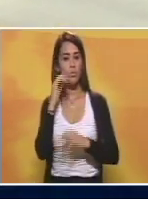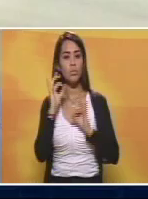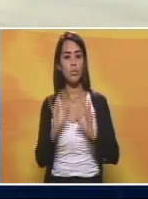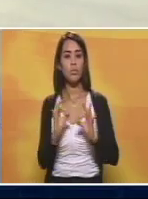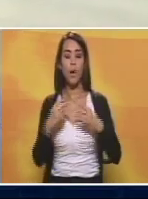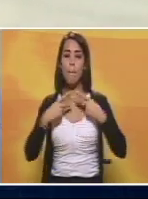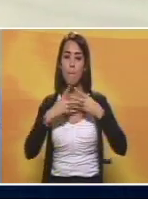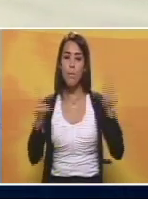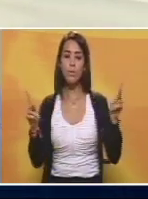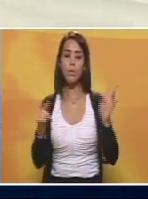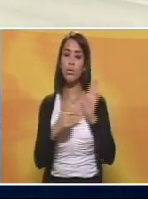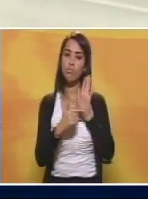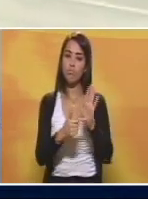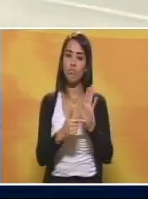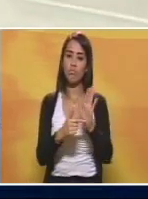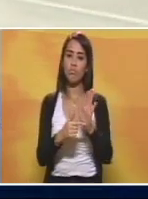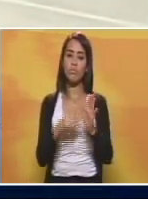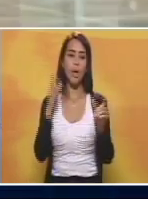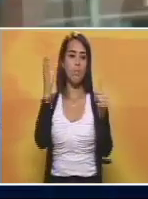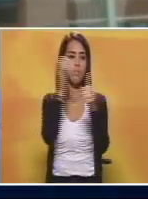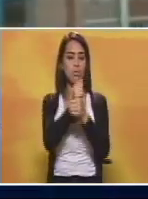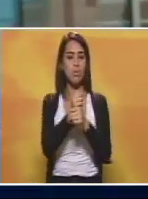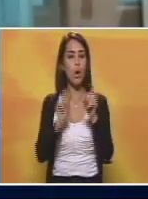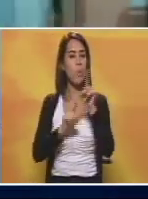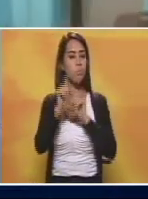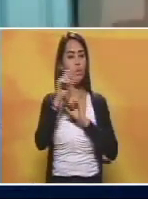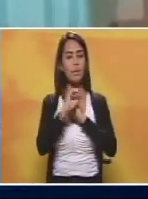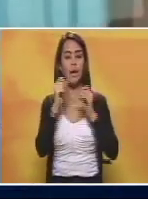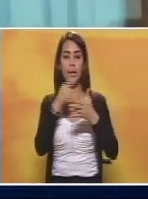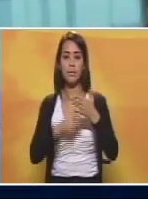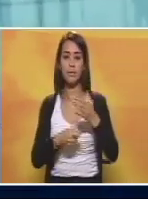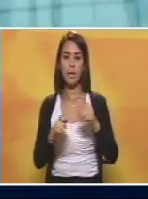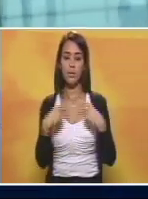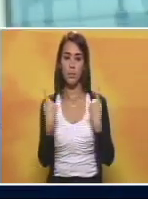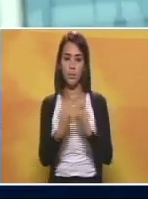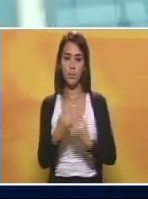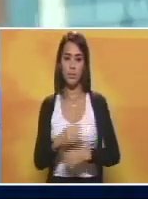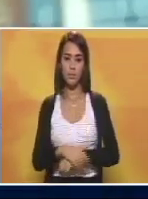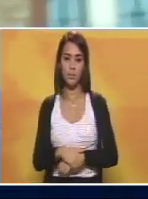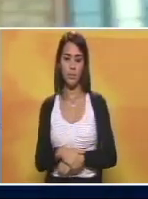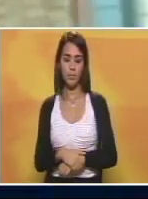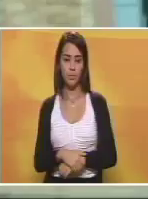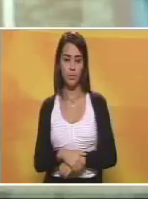público a fin de lograr la completa desnuclearización de la península